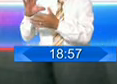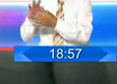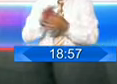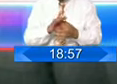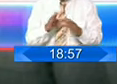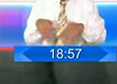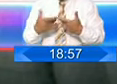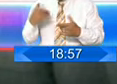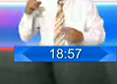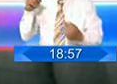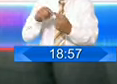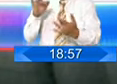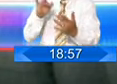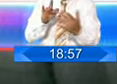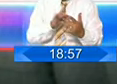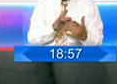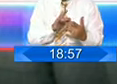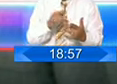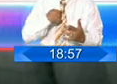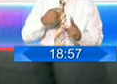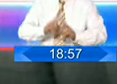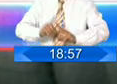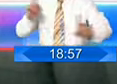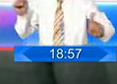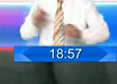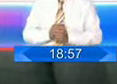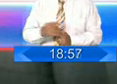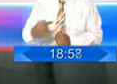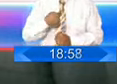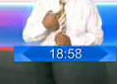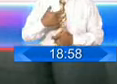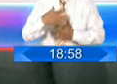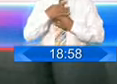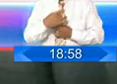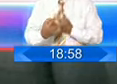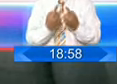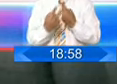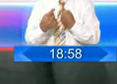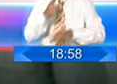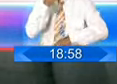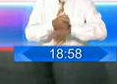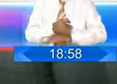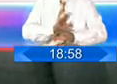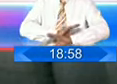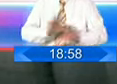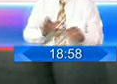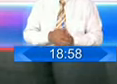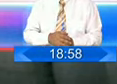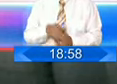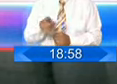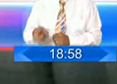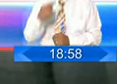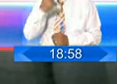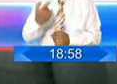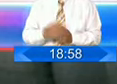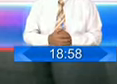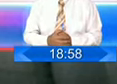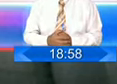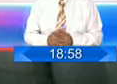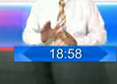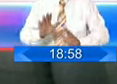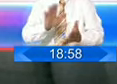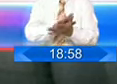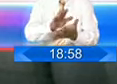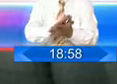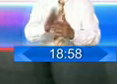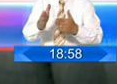sectores sociales, que yo apelo bastante más al diálogo que a las imposiciones. Y él me había manifestado que no hay ningún problema,